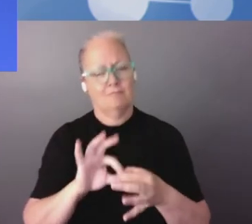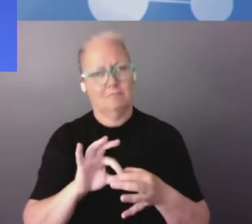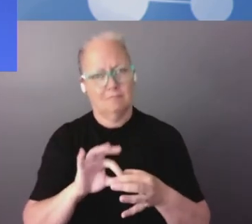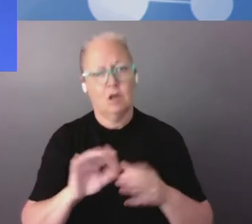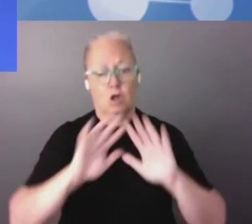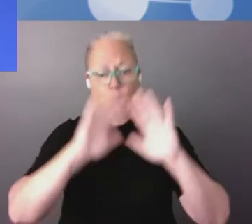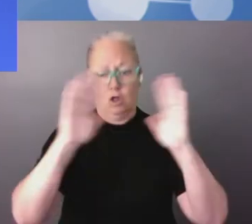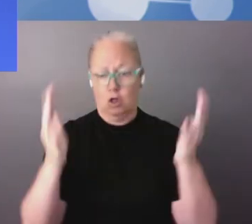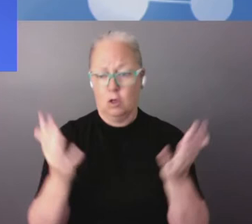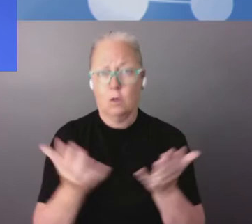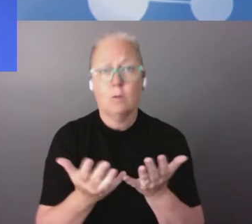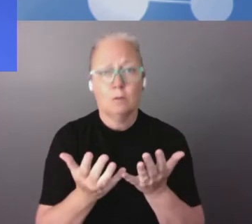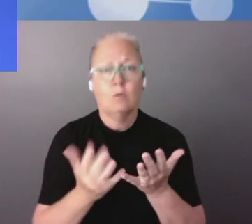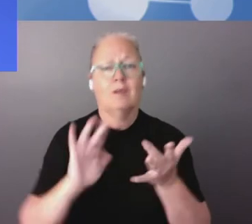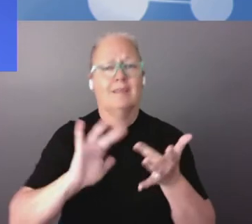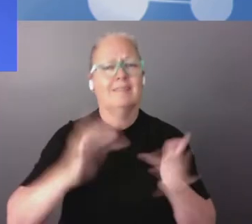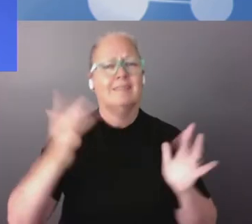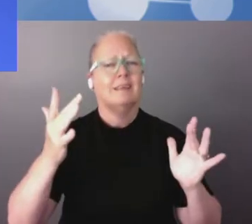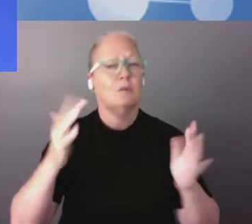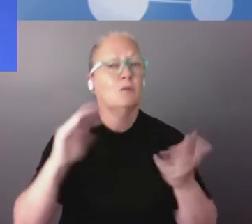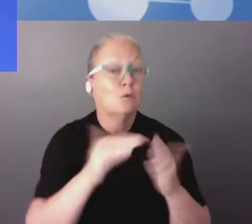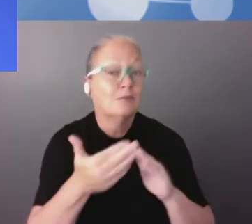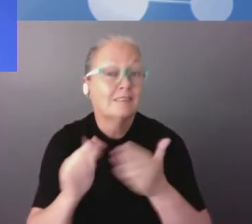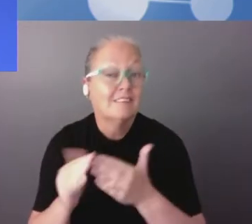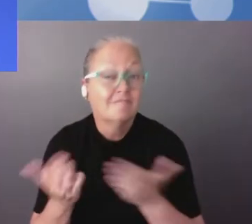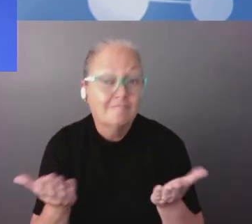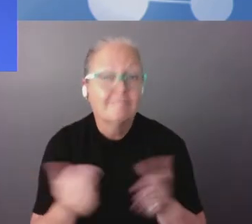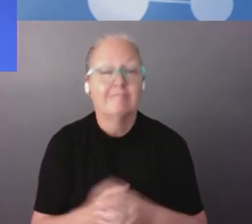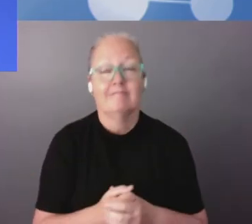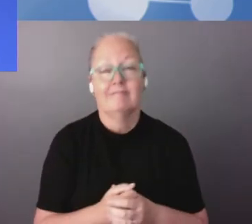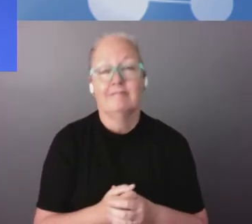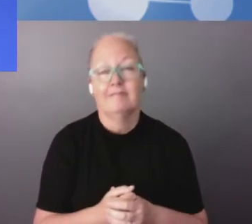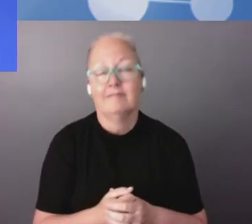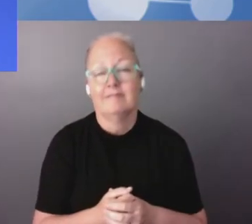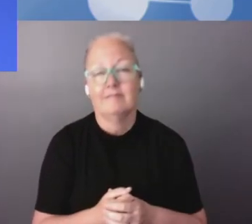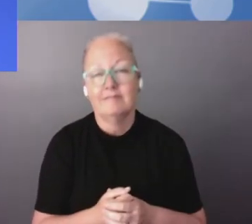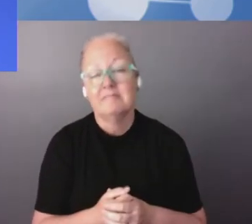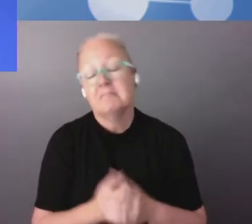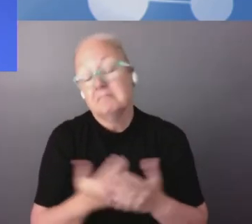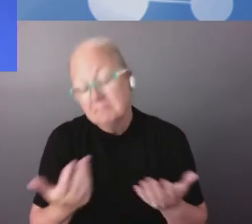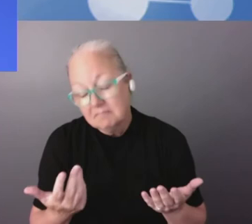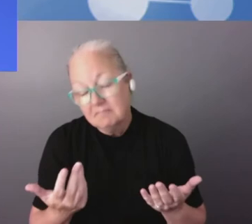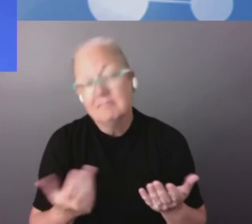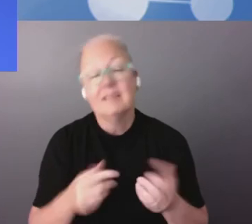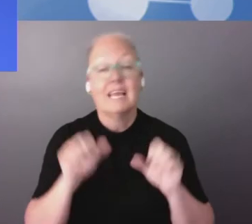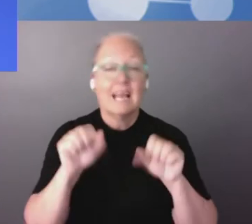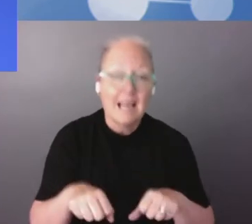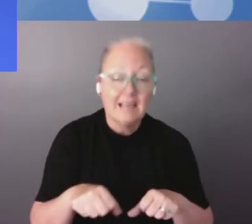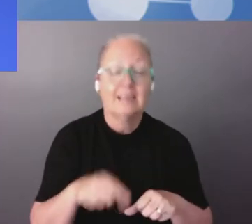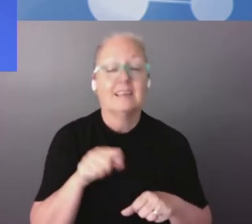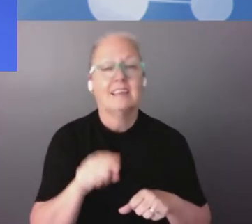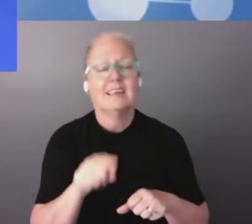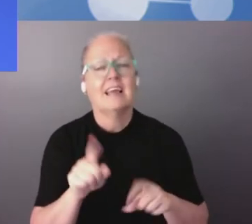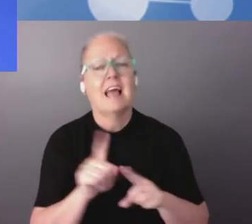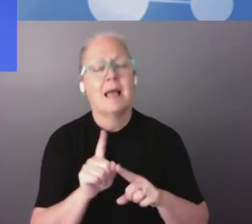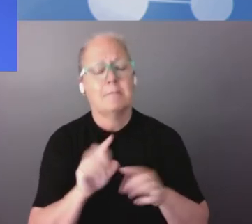Internet. Esta comunidad puede llevarnos a un gran desarrollo en el futuro, pero por